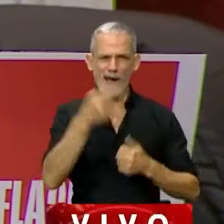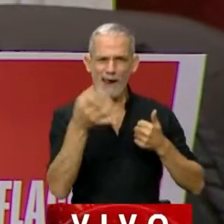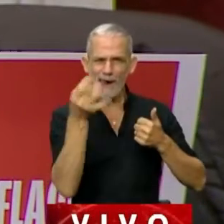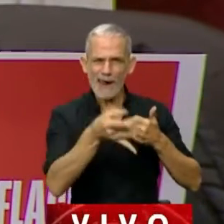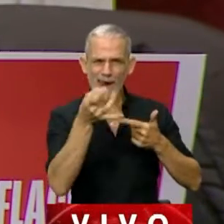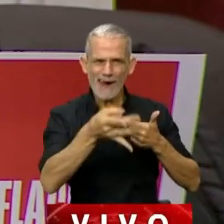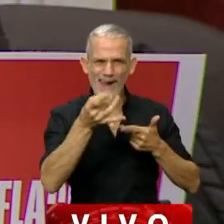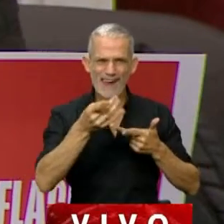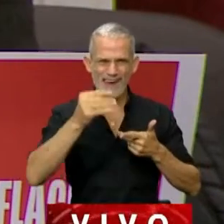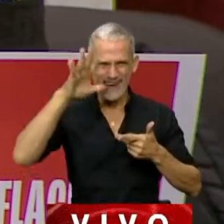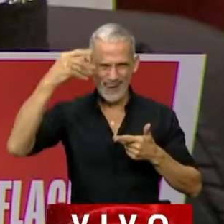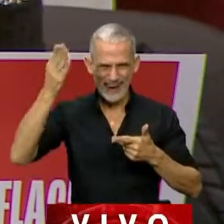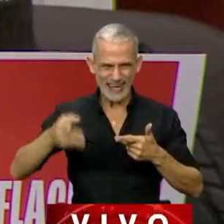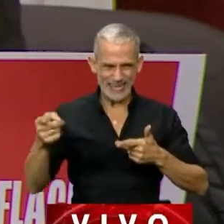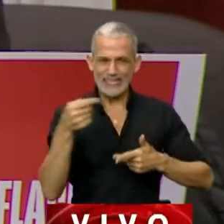y la